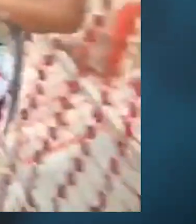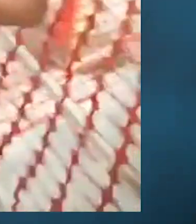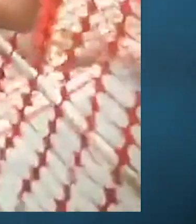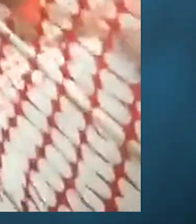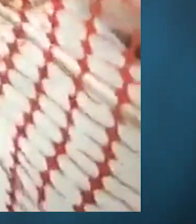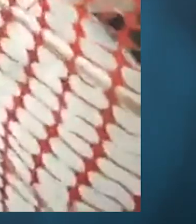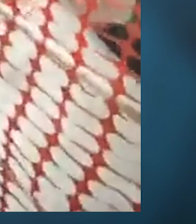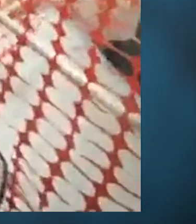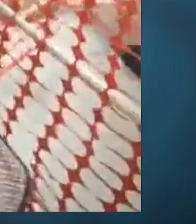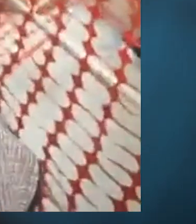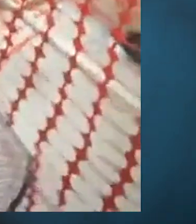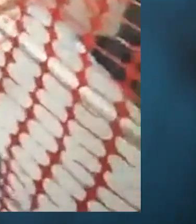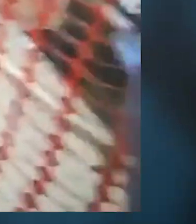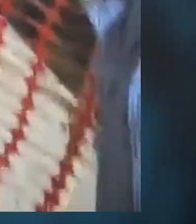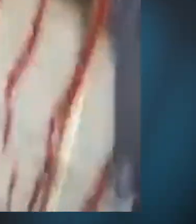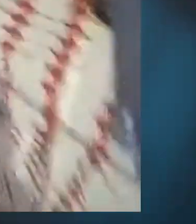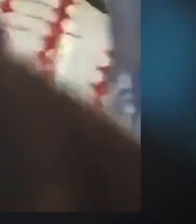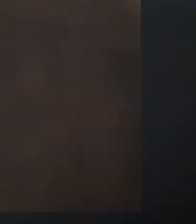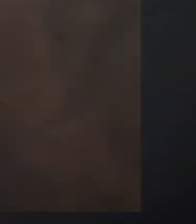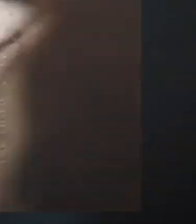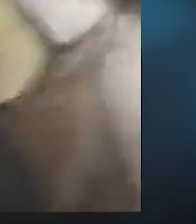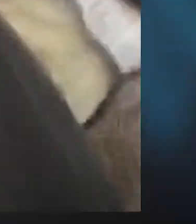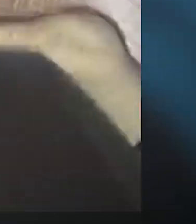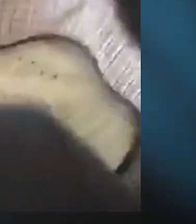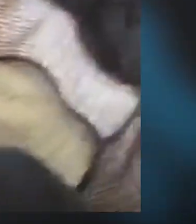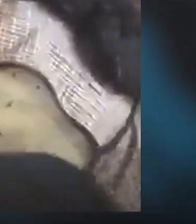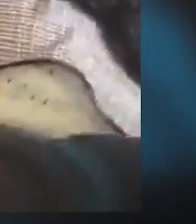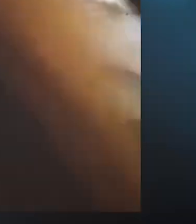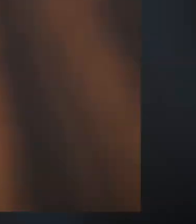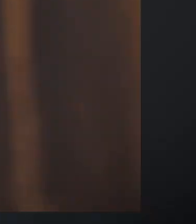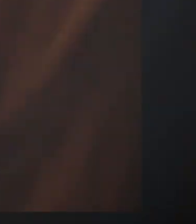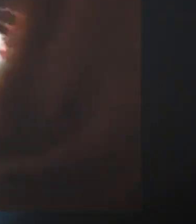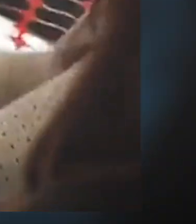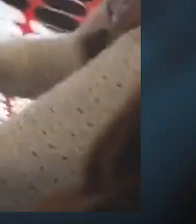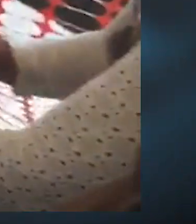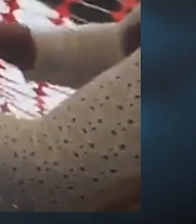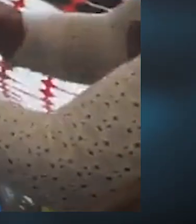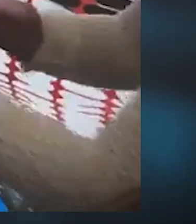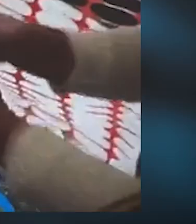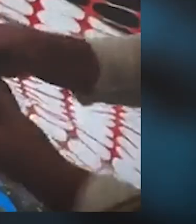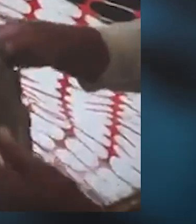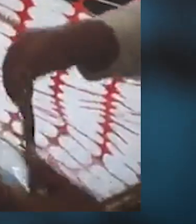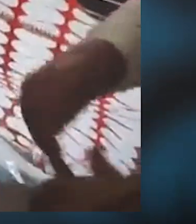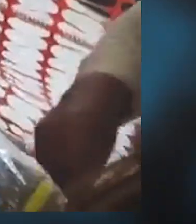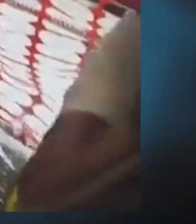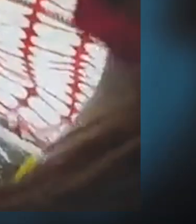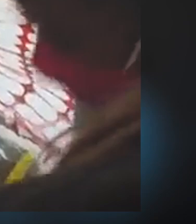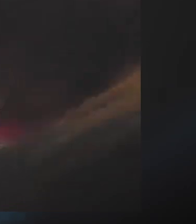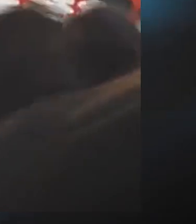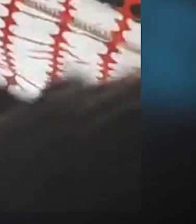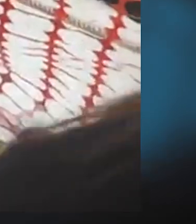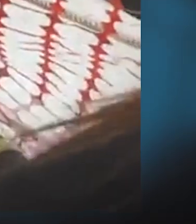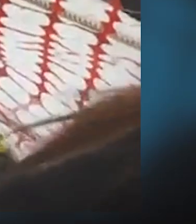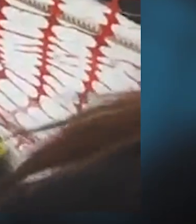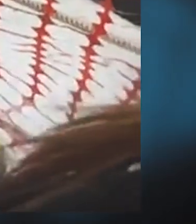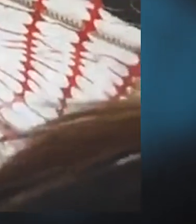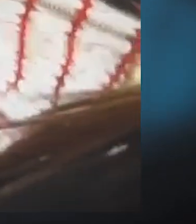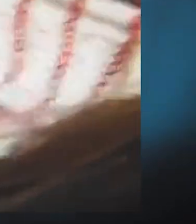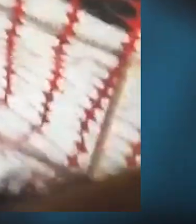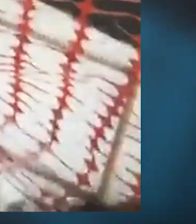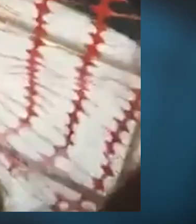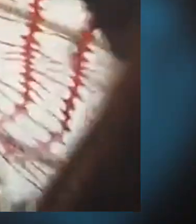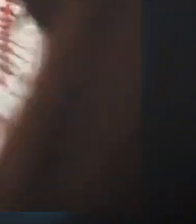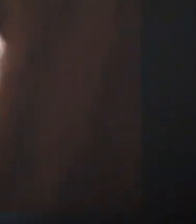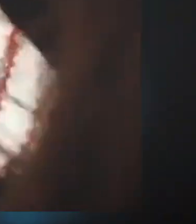Contrario a lo que intentan hacer pasar por insulto, durante su conferencia matutina, el presidente destacó que la gastronomía es parte de la